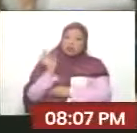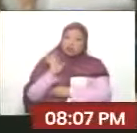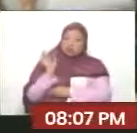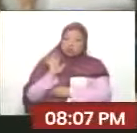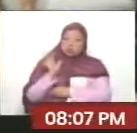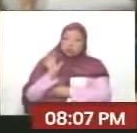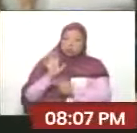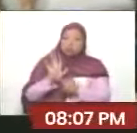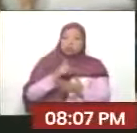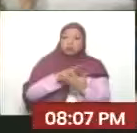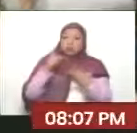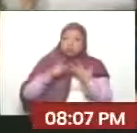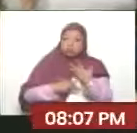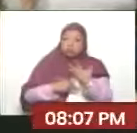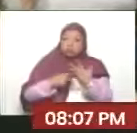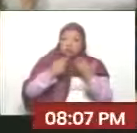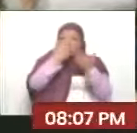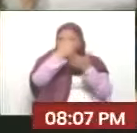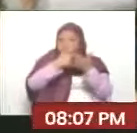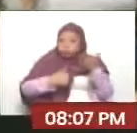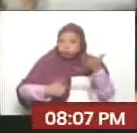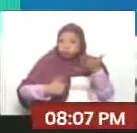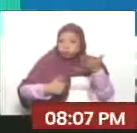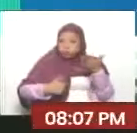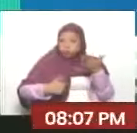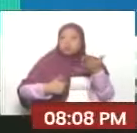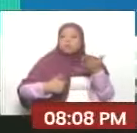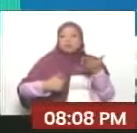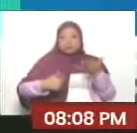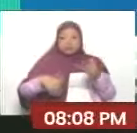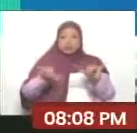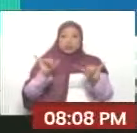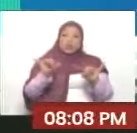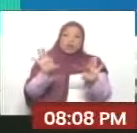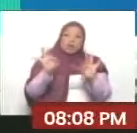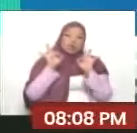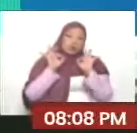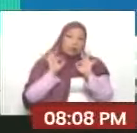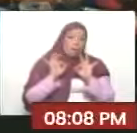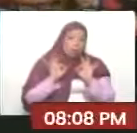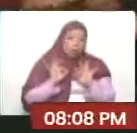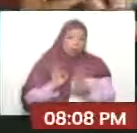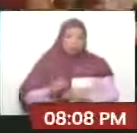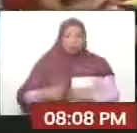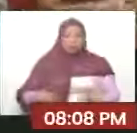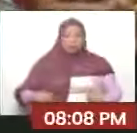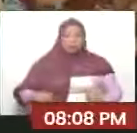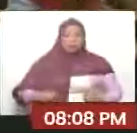sus proyectos y en la lista de proyectos ellos mismos